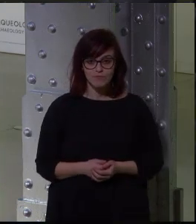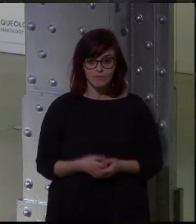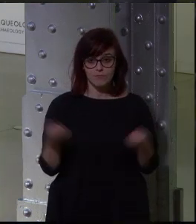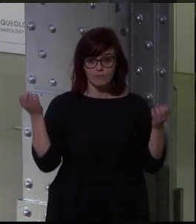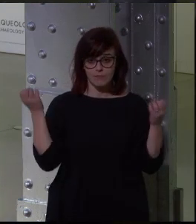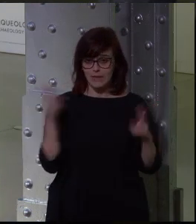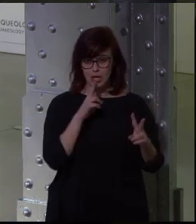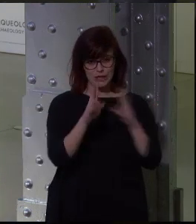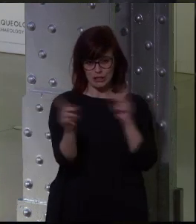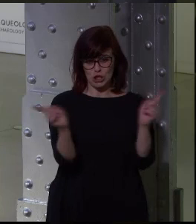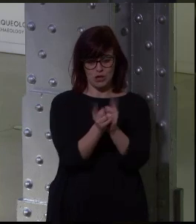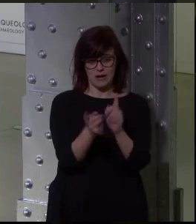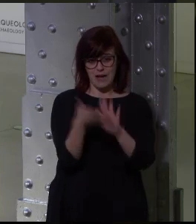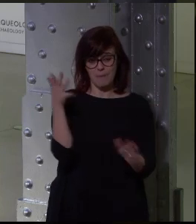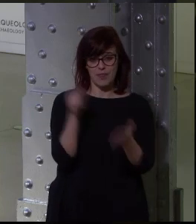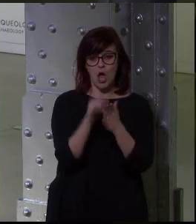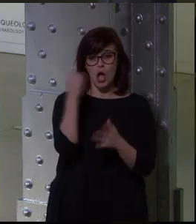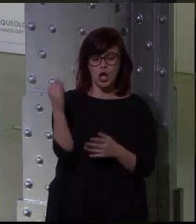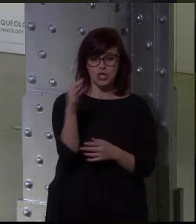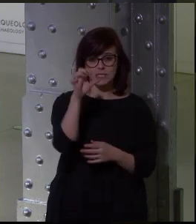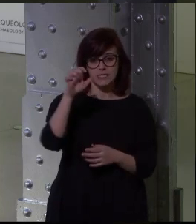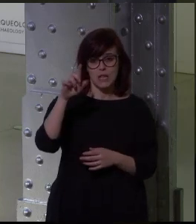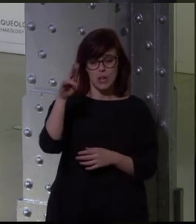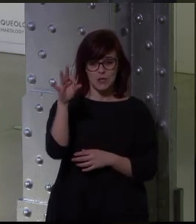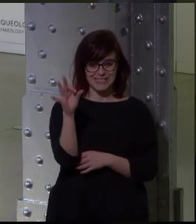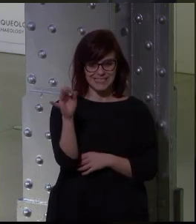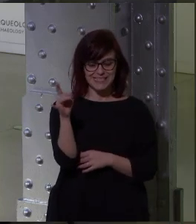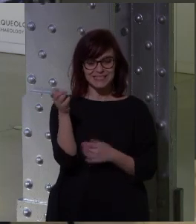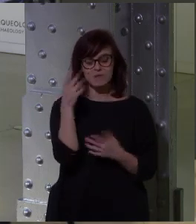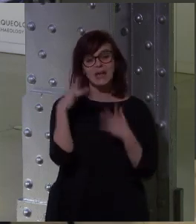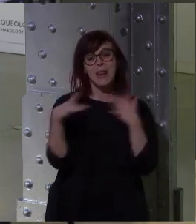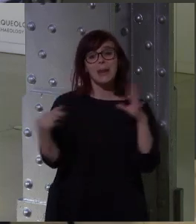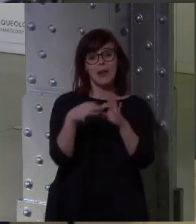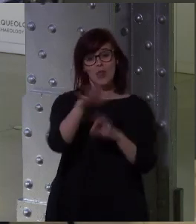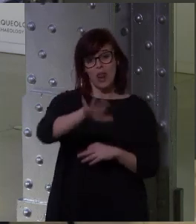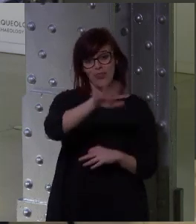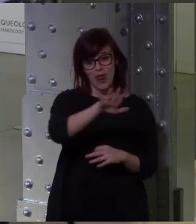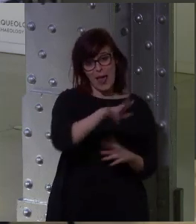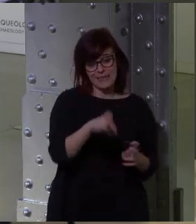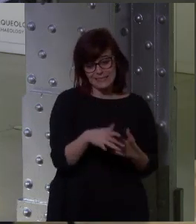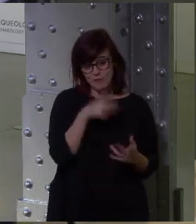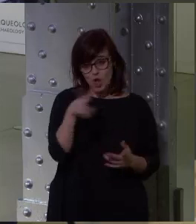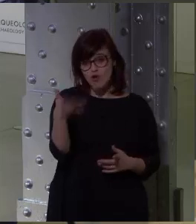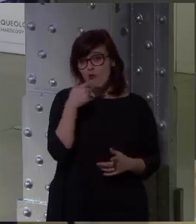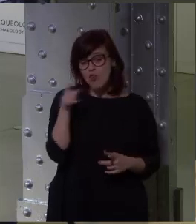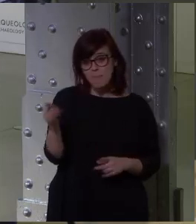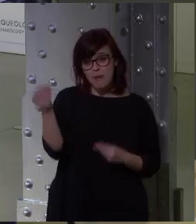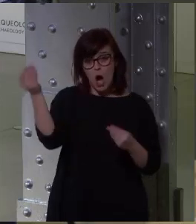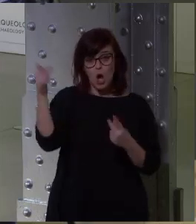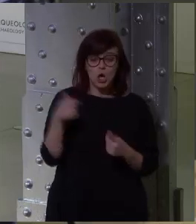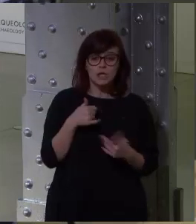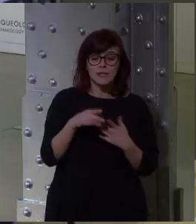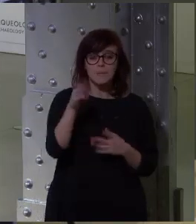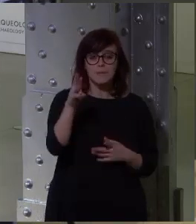Bueno, contesto rápido lo decía José Luis. Seguramente la relación a nivel nacional tú la conoces mejor.